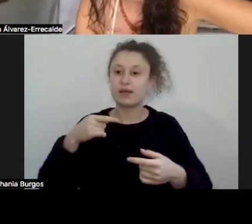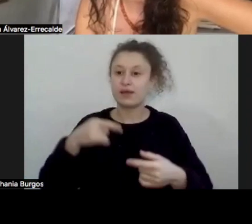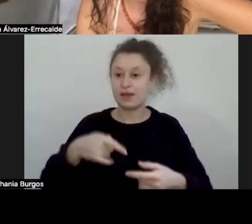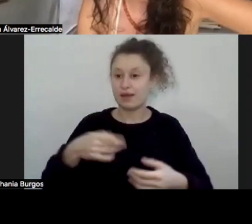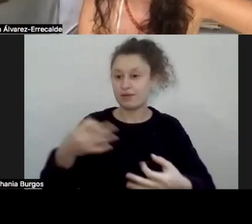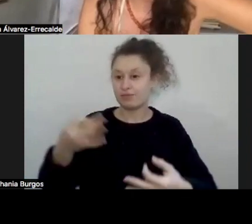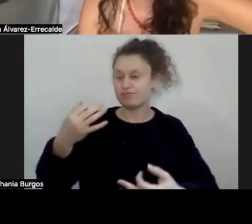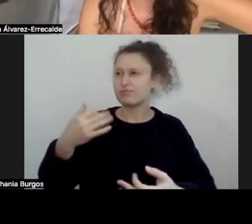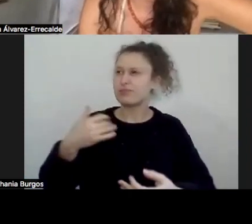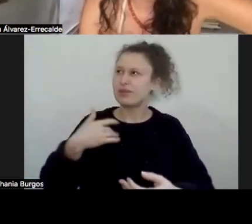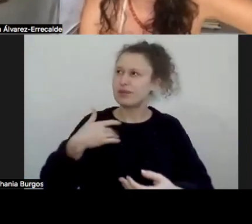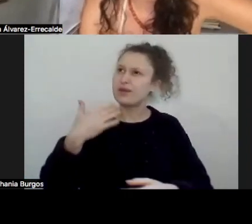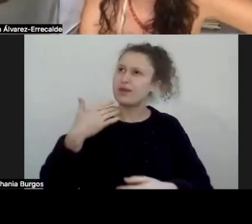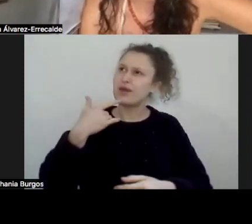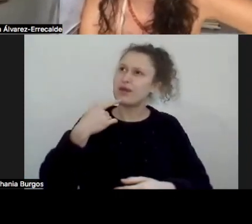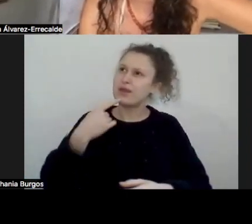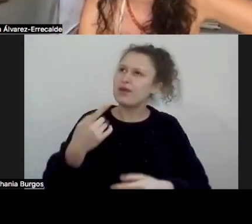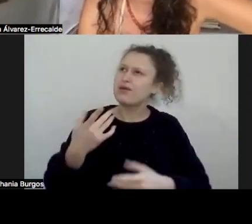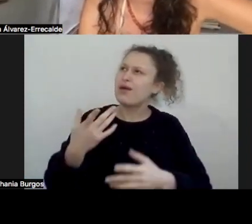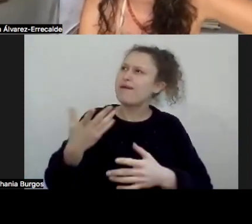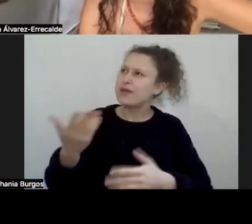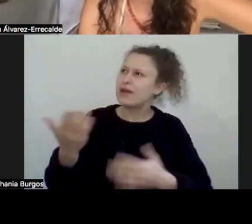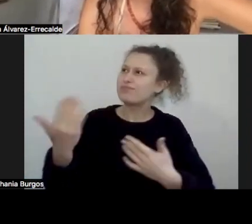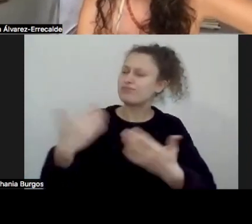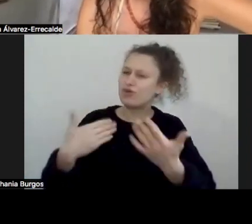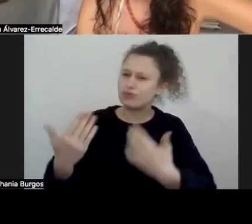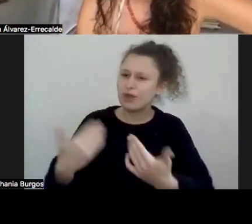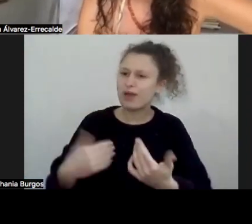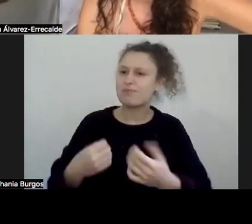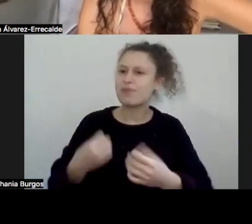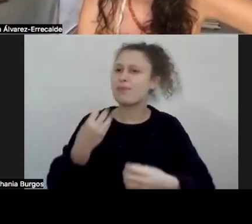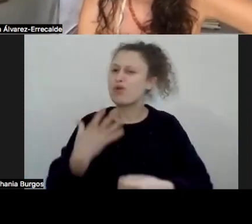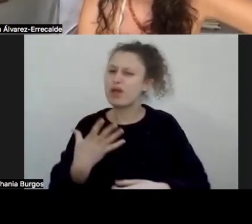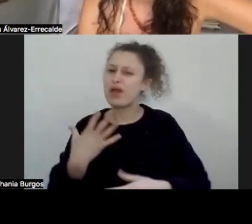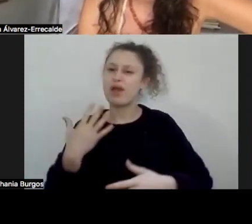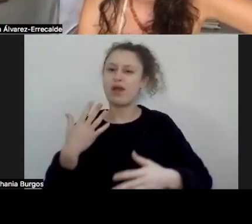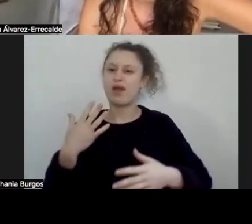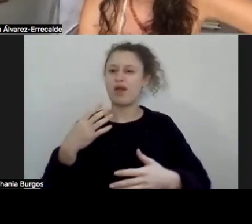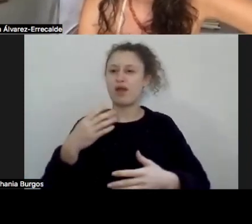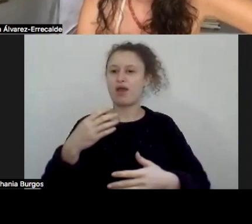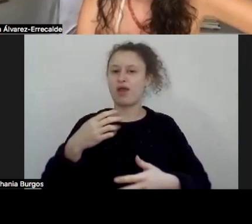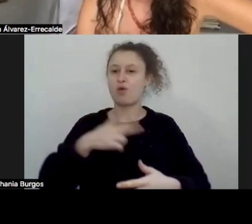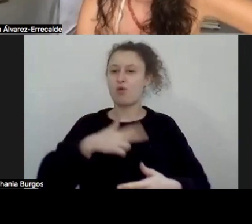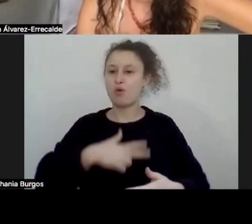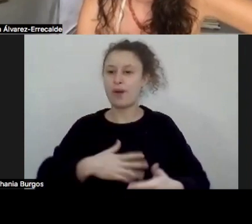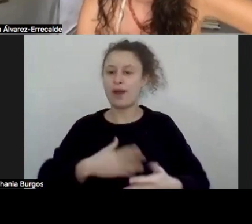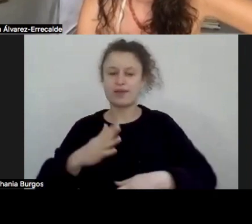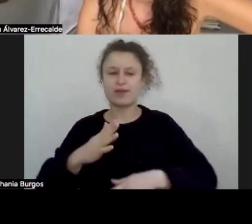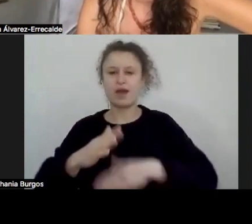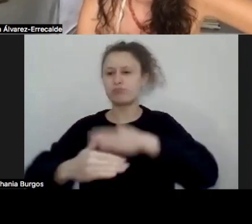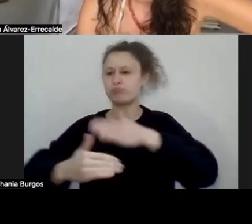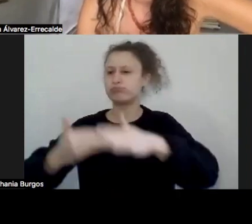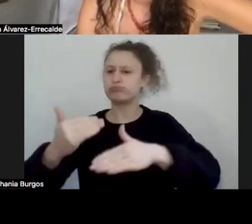había hecho evolucionar, ¿no? a la humanidad. Y él me hablaba de hallazgos